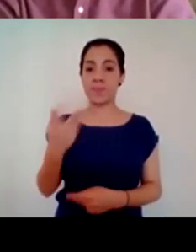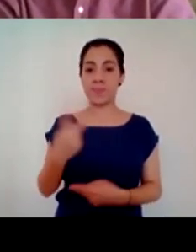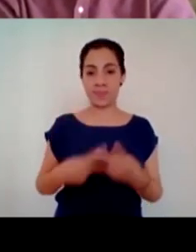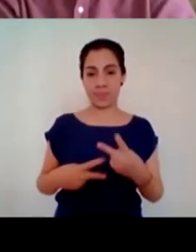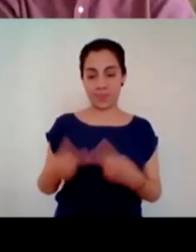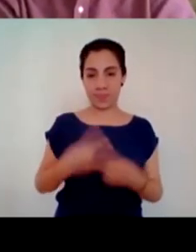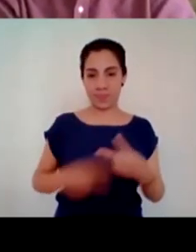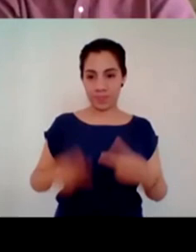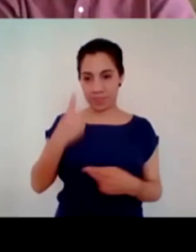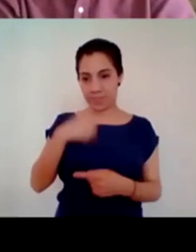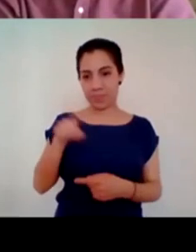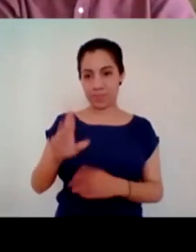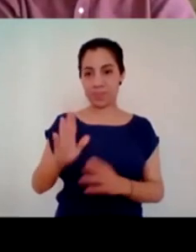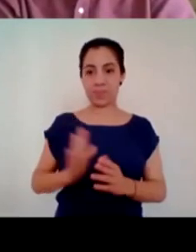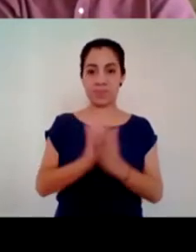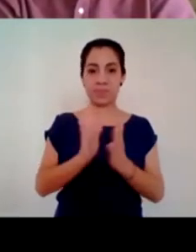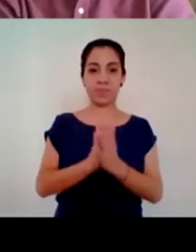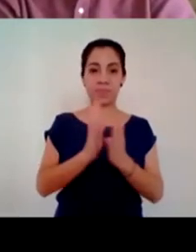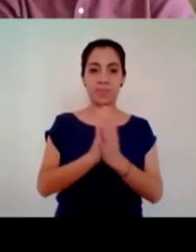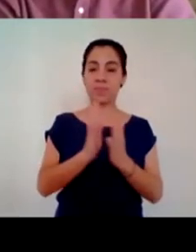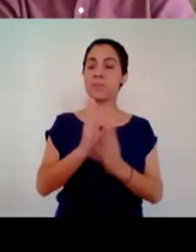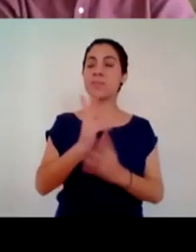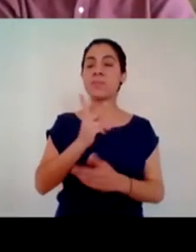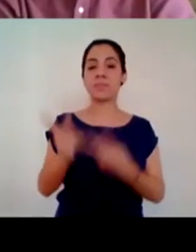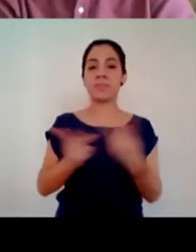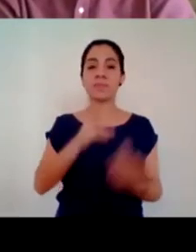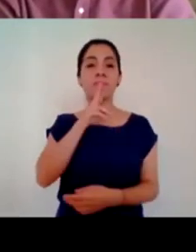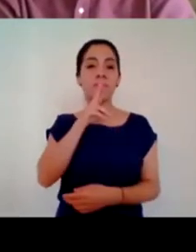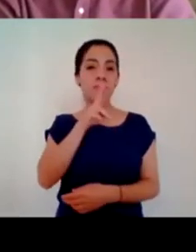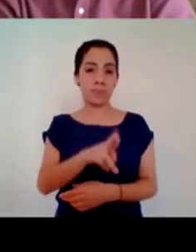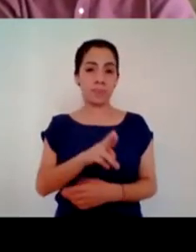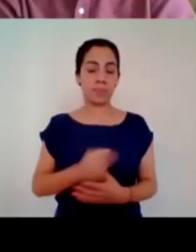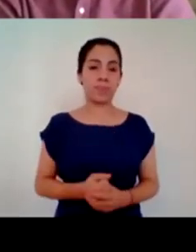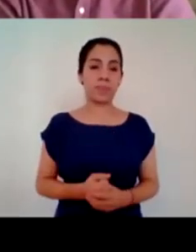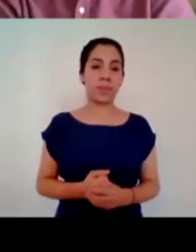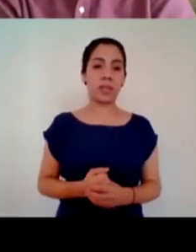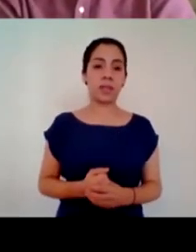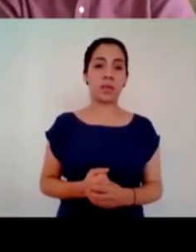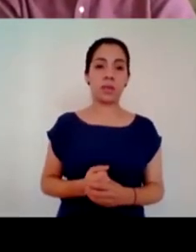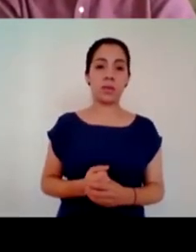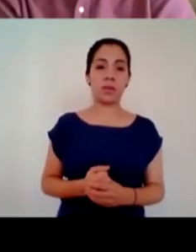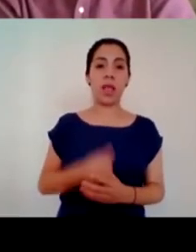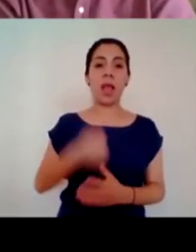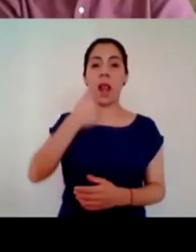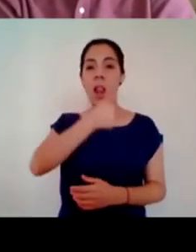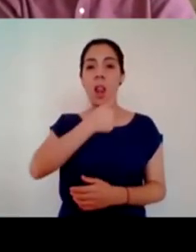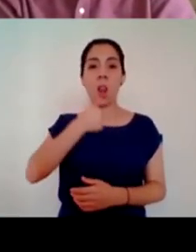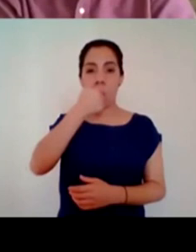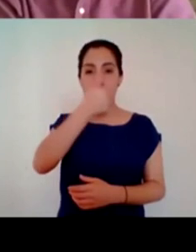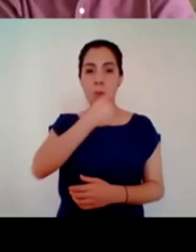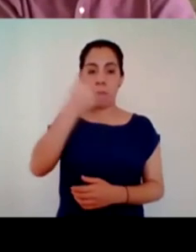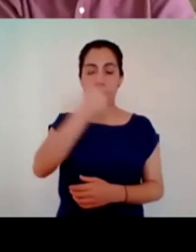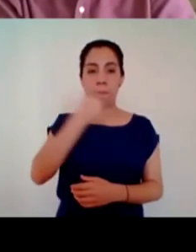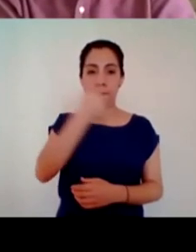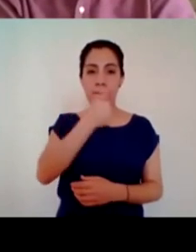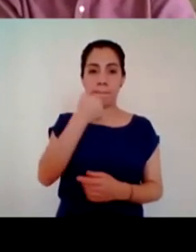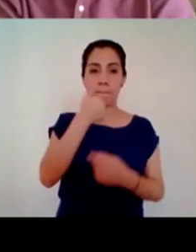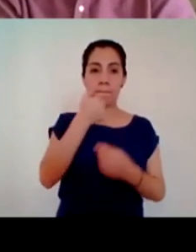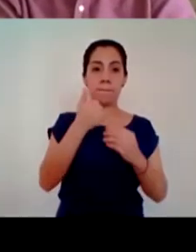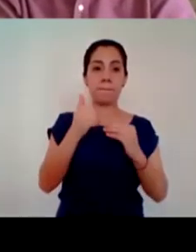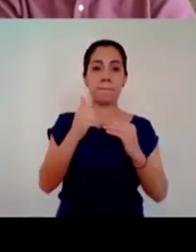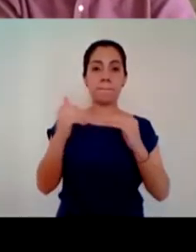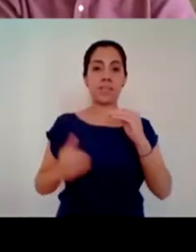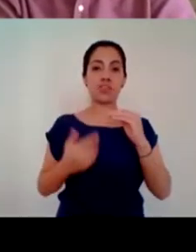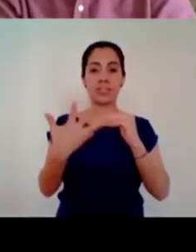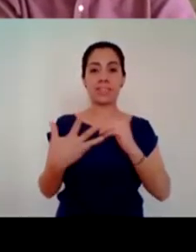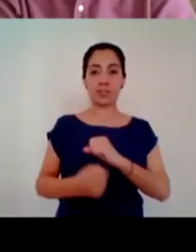de estas preguntas. ¿Cómo brindar atención y apoyo, nos preguntan, a alumnos menores de 5 años que se